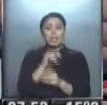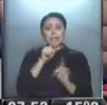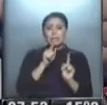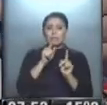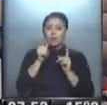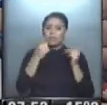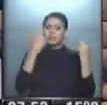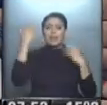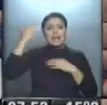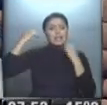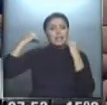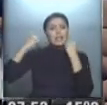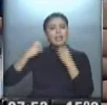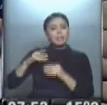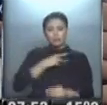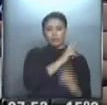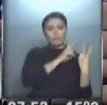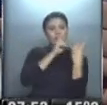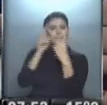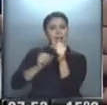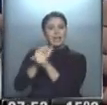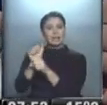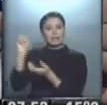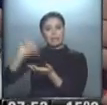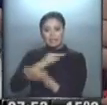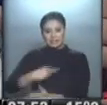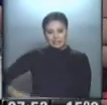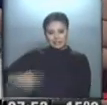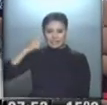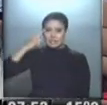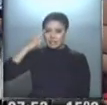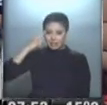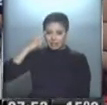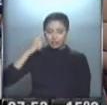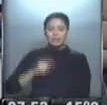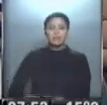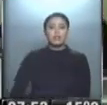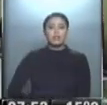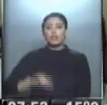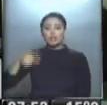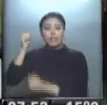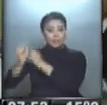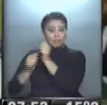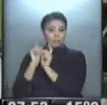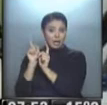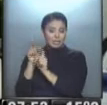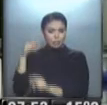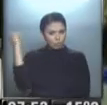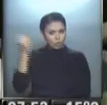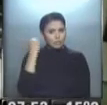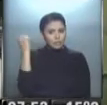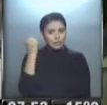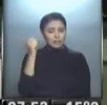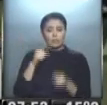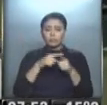habíamos iniciado cuando viajamos a la República Popular China con las empresas de este país. Muy importante porque